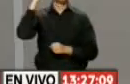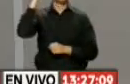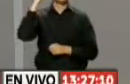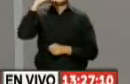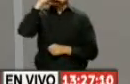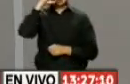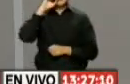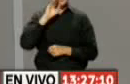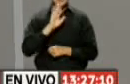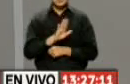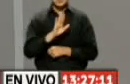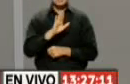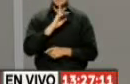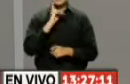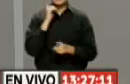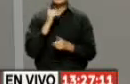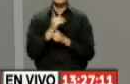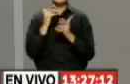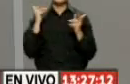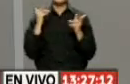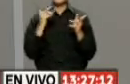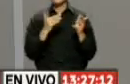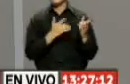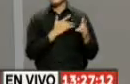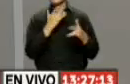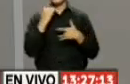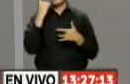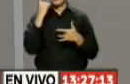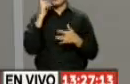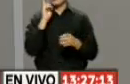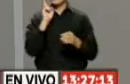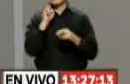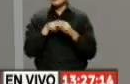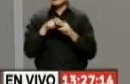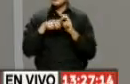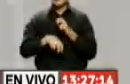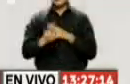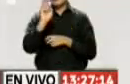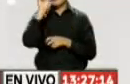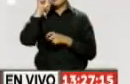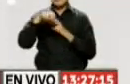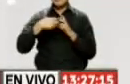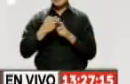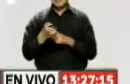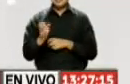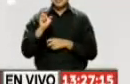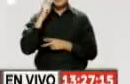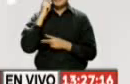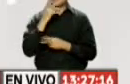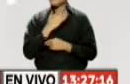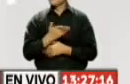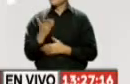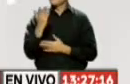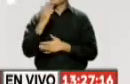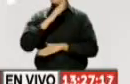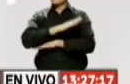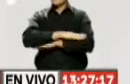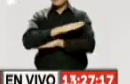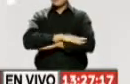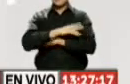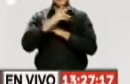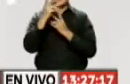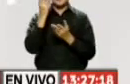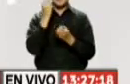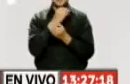Jaime Nebot, quien incluso desafió su adrenalina en uno de ellos. Mirta Carrillo se encuentra en el malecón del puerto principal para ofrecernos